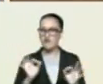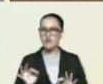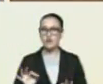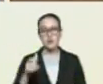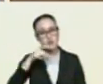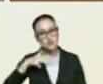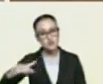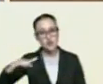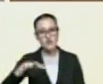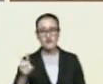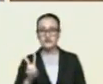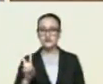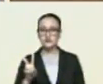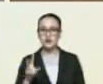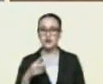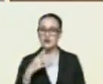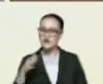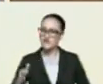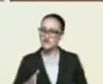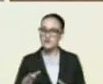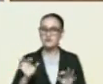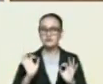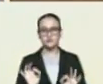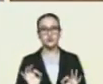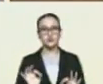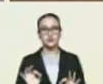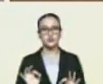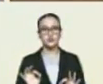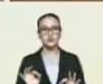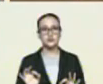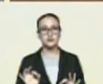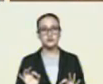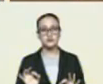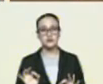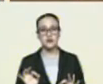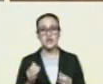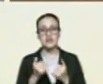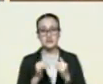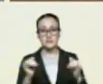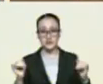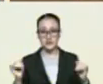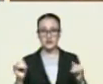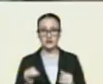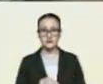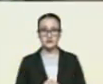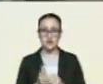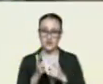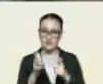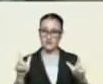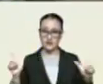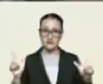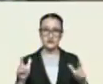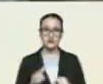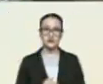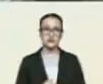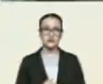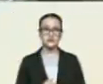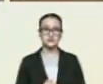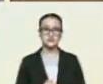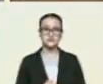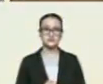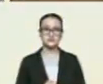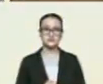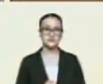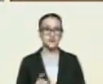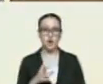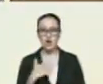el pueblo venezolano dijo: esta es la vía que queremos. La vía que queremos es la de la independencia, la de la libertad, la de la soberanía.